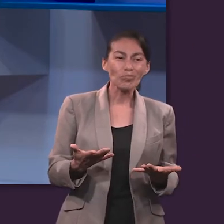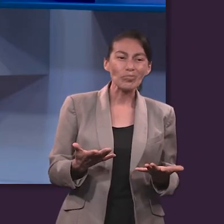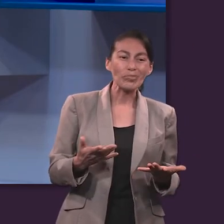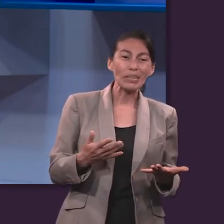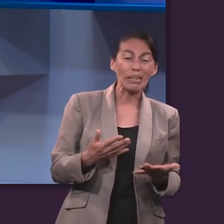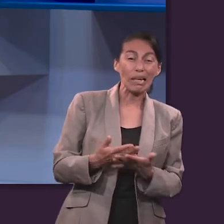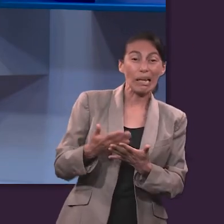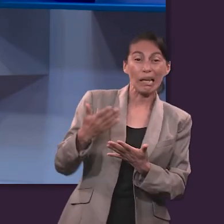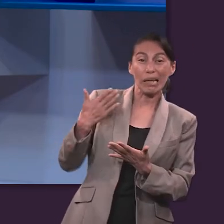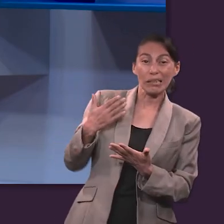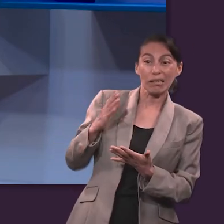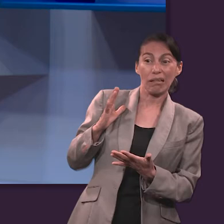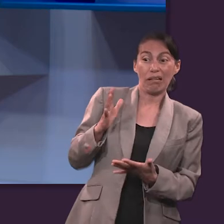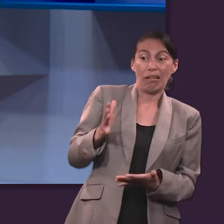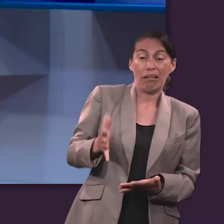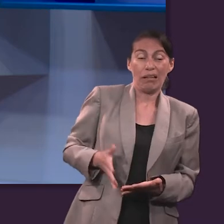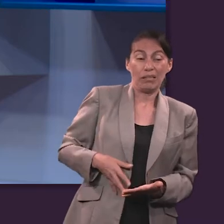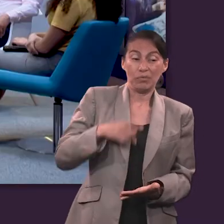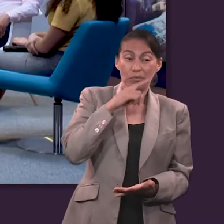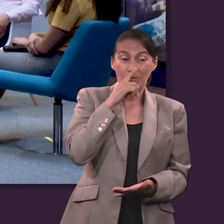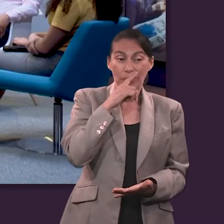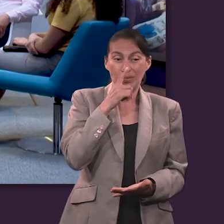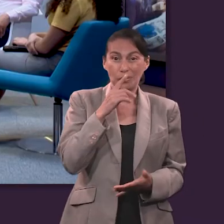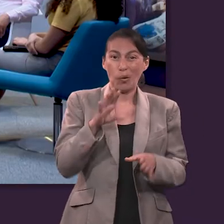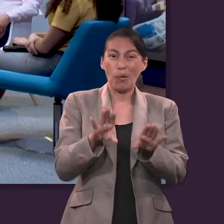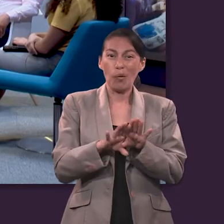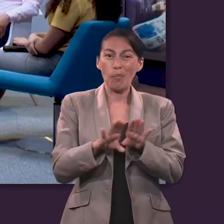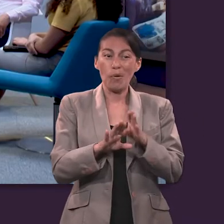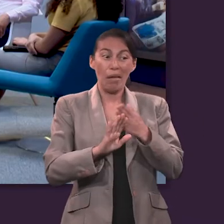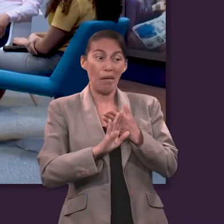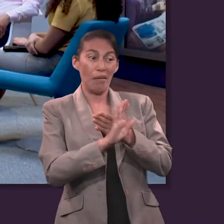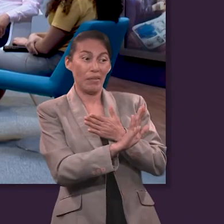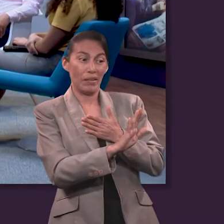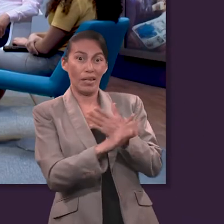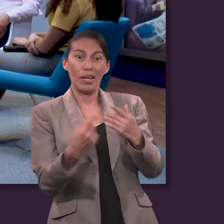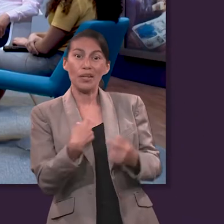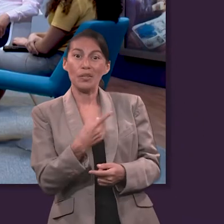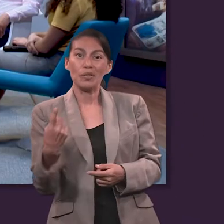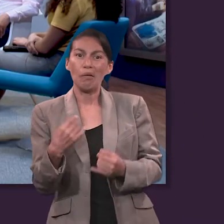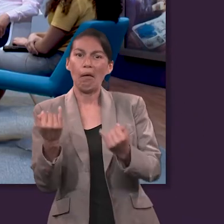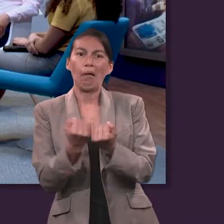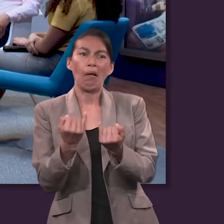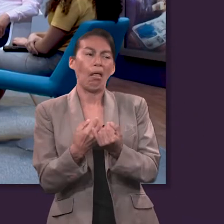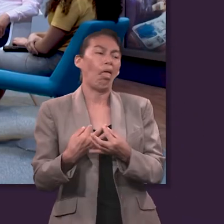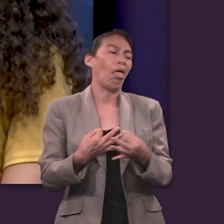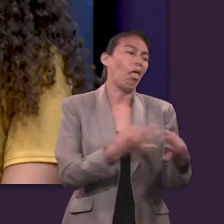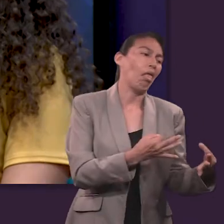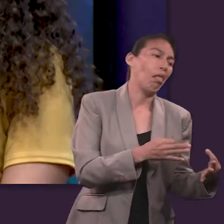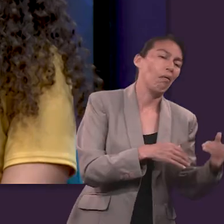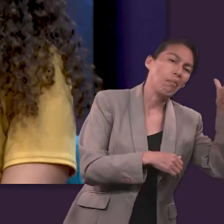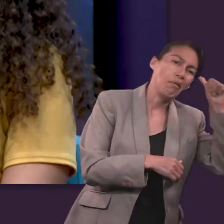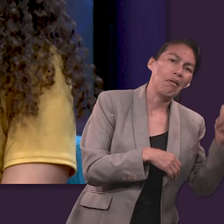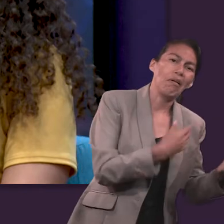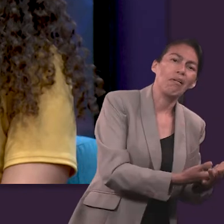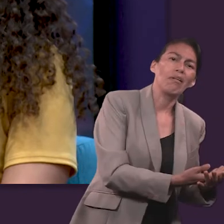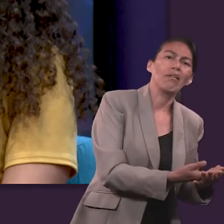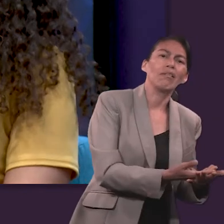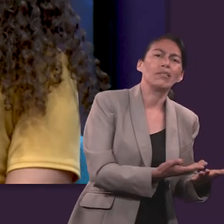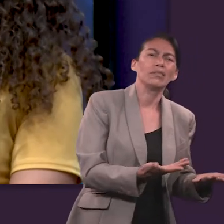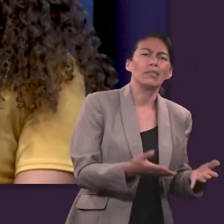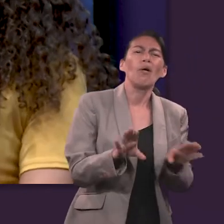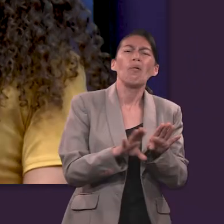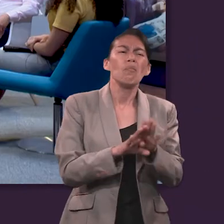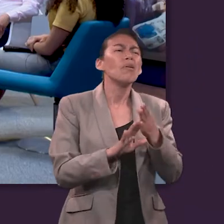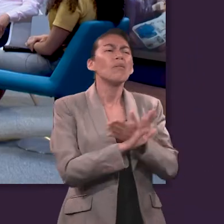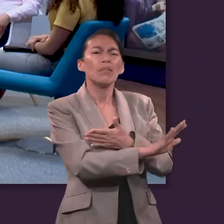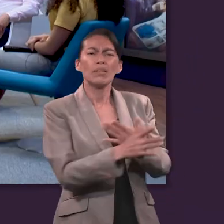lo mismo que él cayó en ese entonces. Ruth, ¿cómo podemos hacer la diferencia nosotros? ¿Qué le dirías a